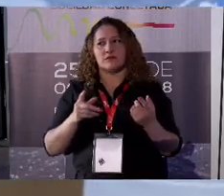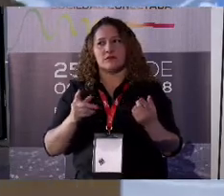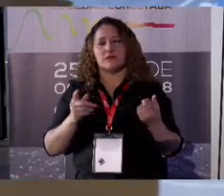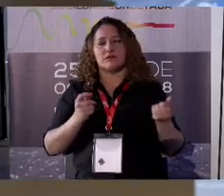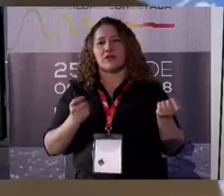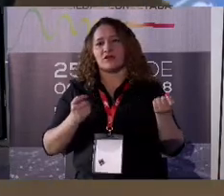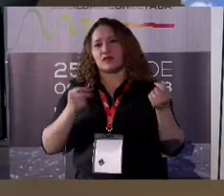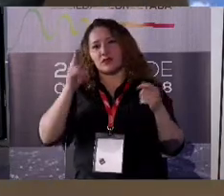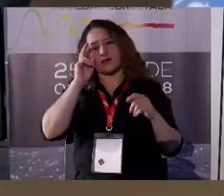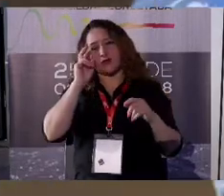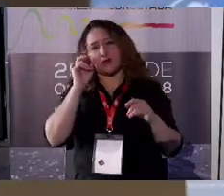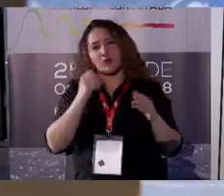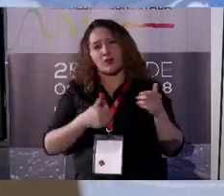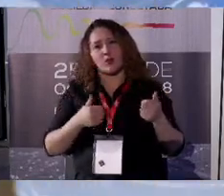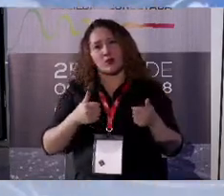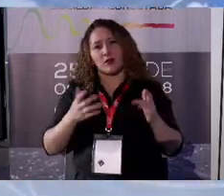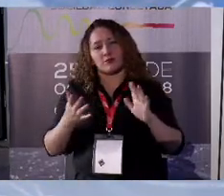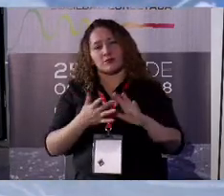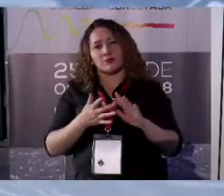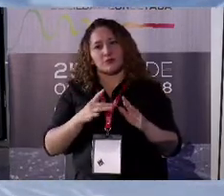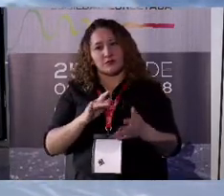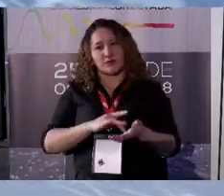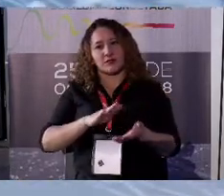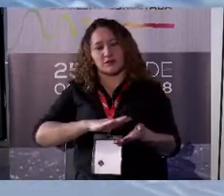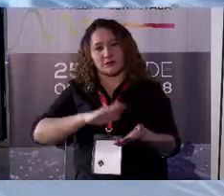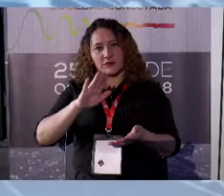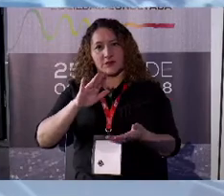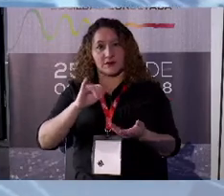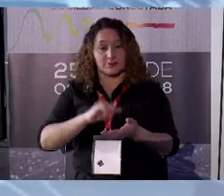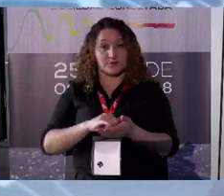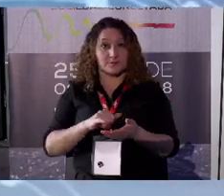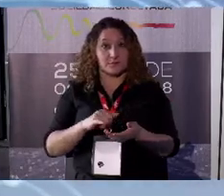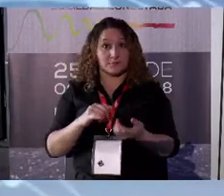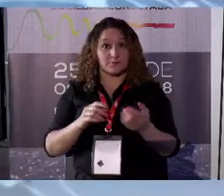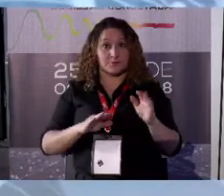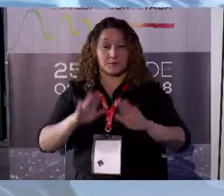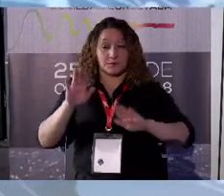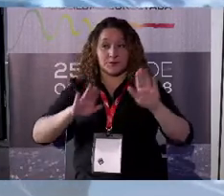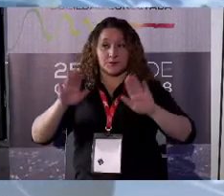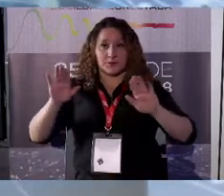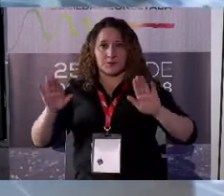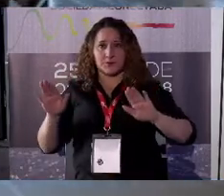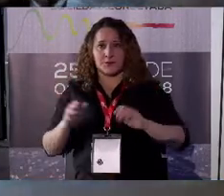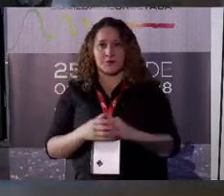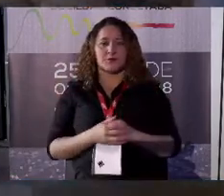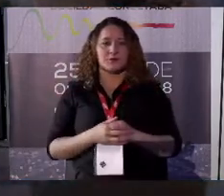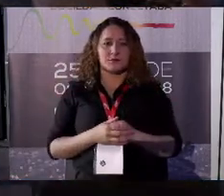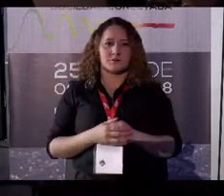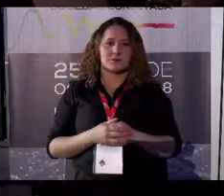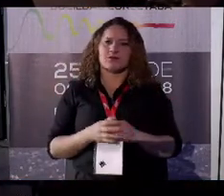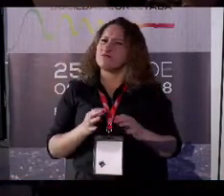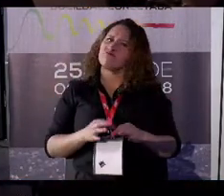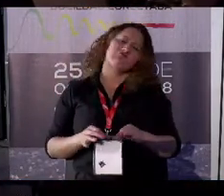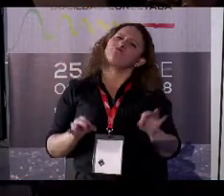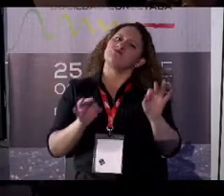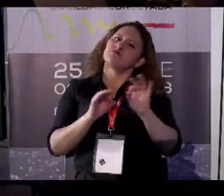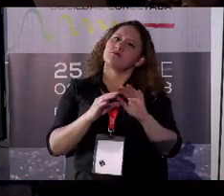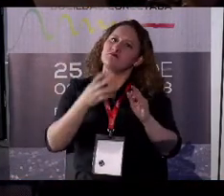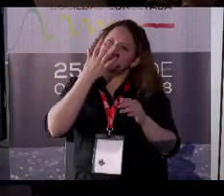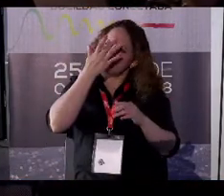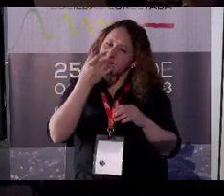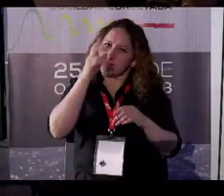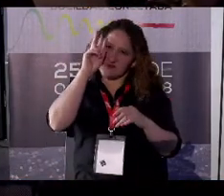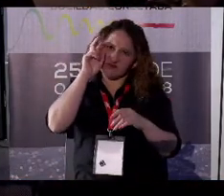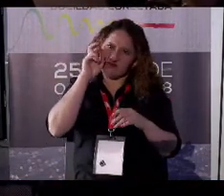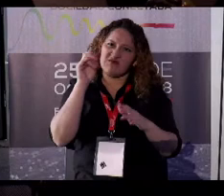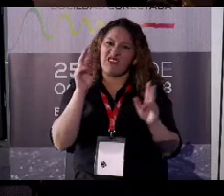tan racionales son los participantes de las subastas. ¿Por qué es importante hablar de esto de racionalidad? No es